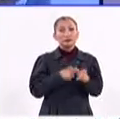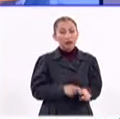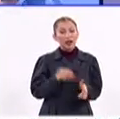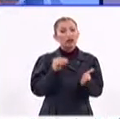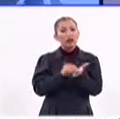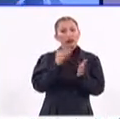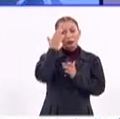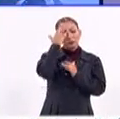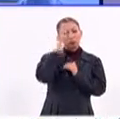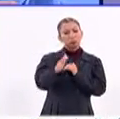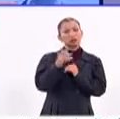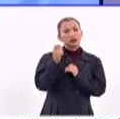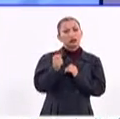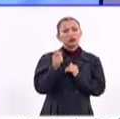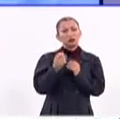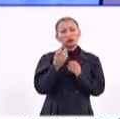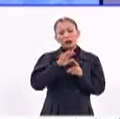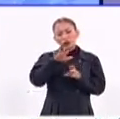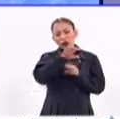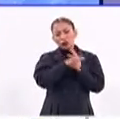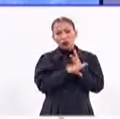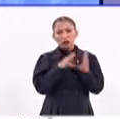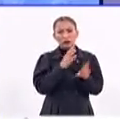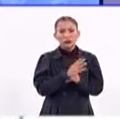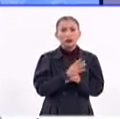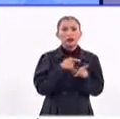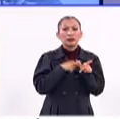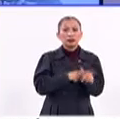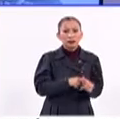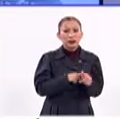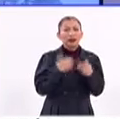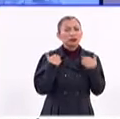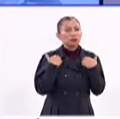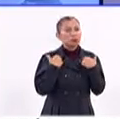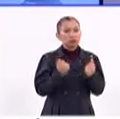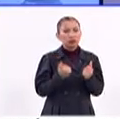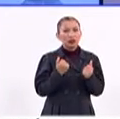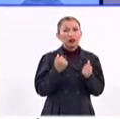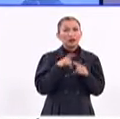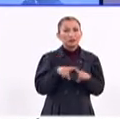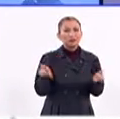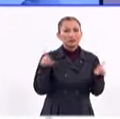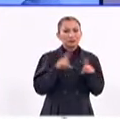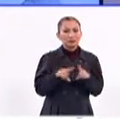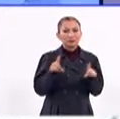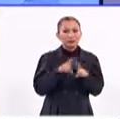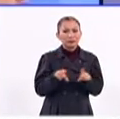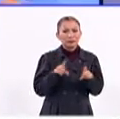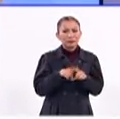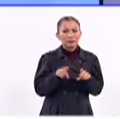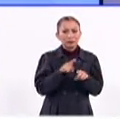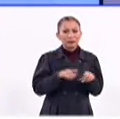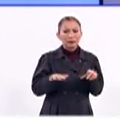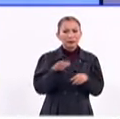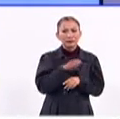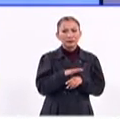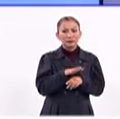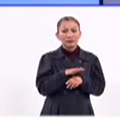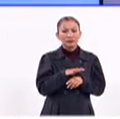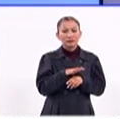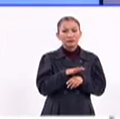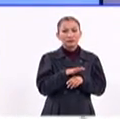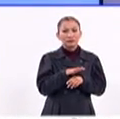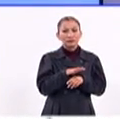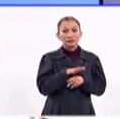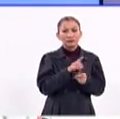siendo desconocido en muchas aristas, sigue siendo incomprendido en varias áreas de